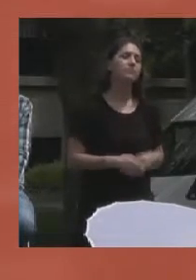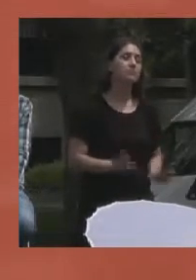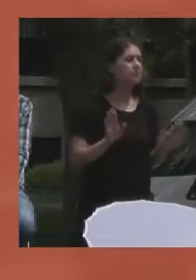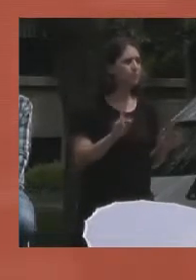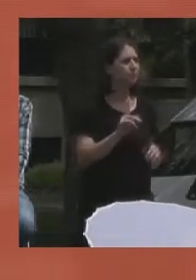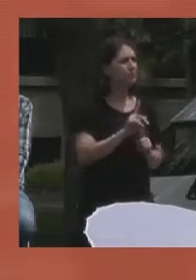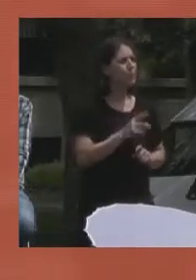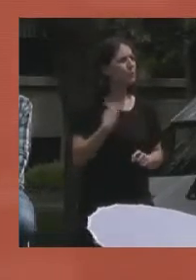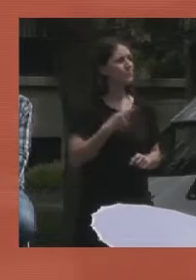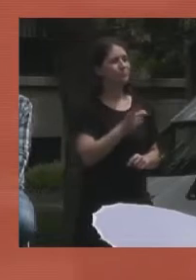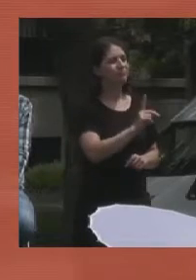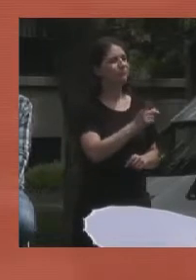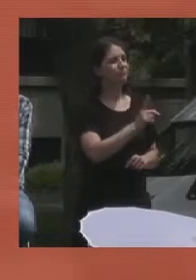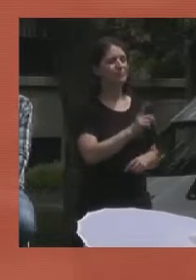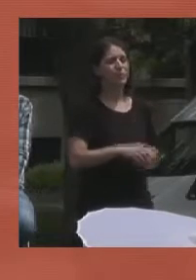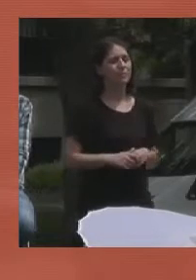Pero non me preguntou eso.